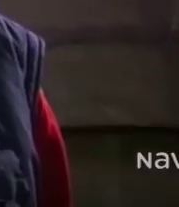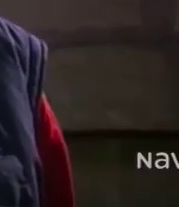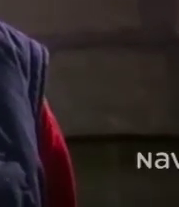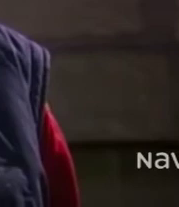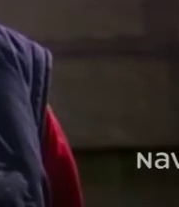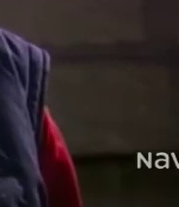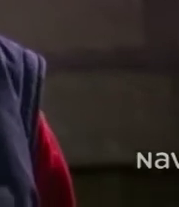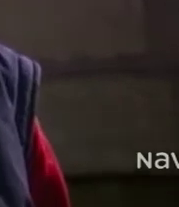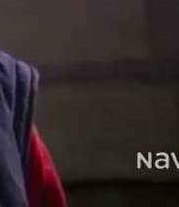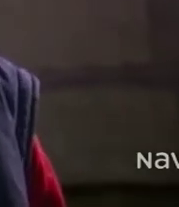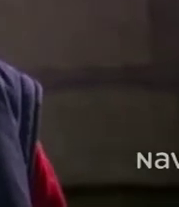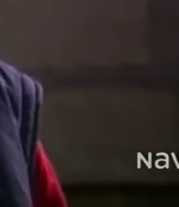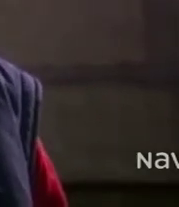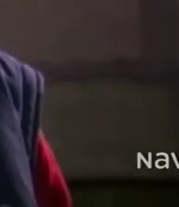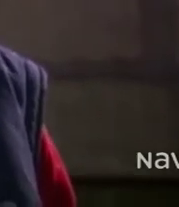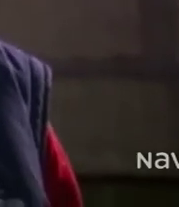guardo en mi